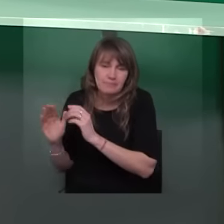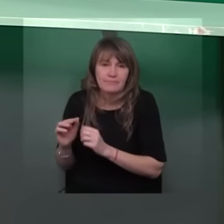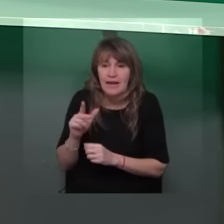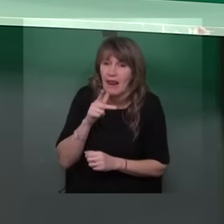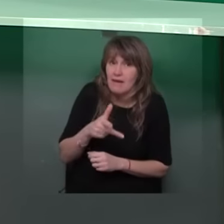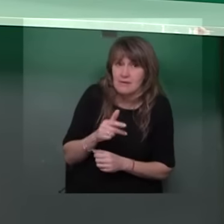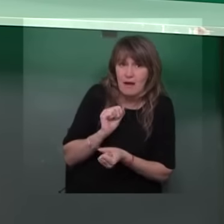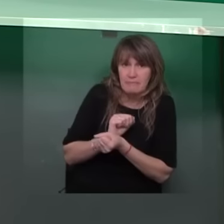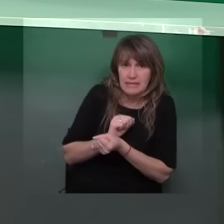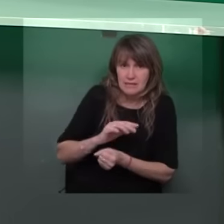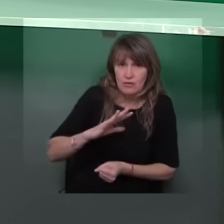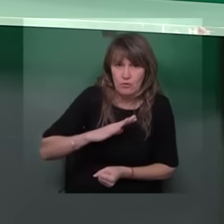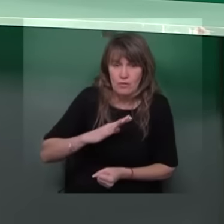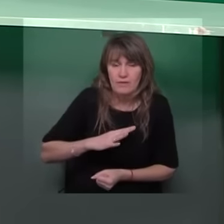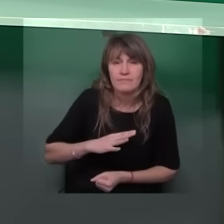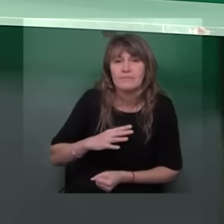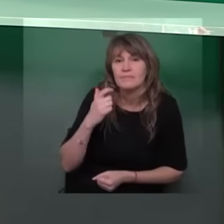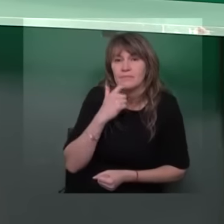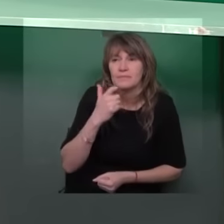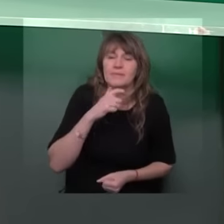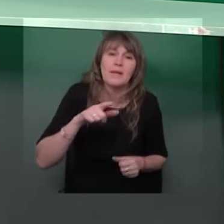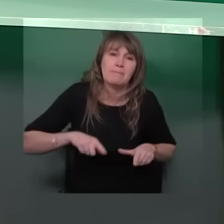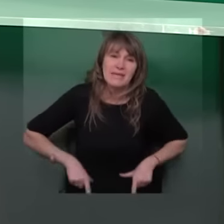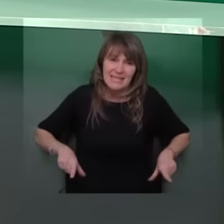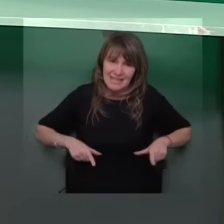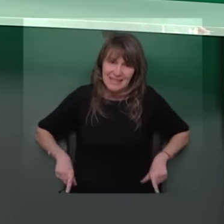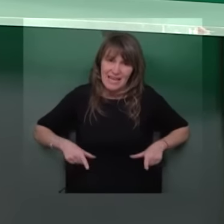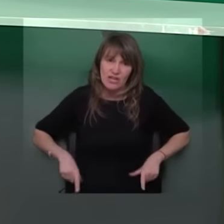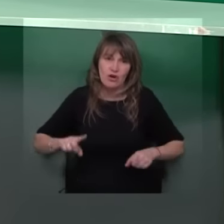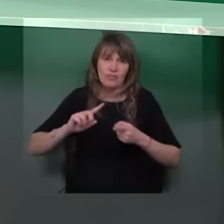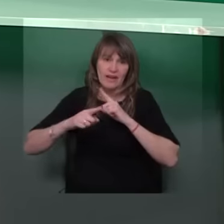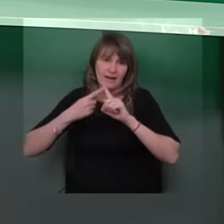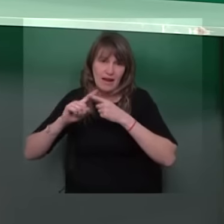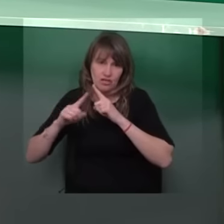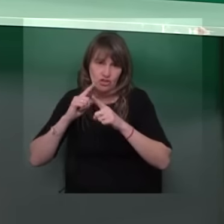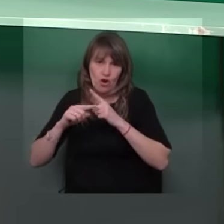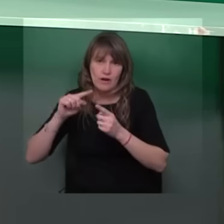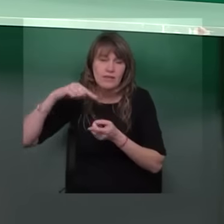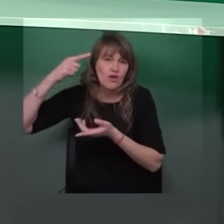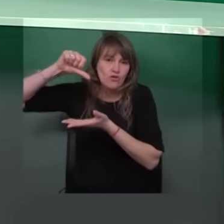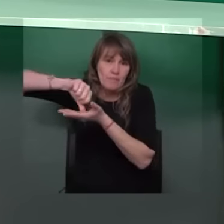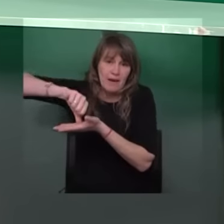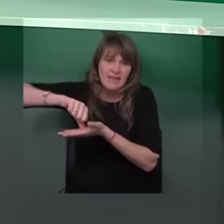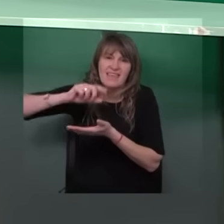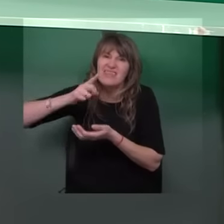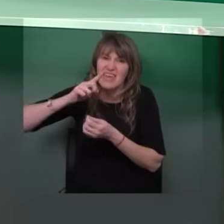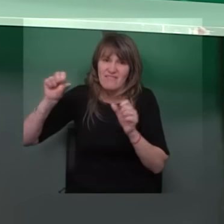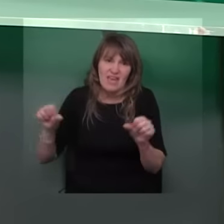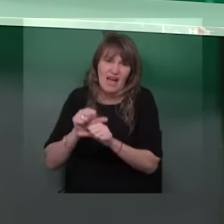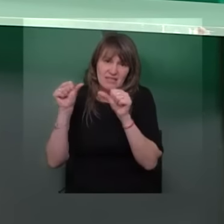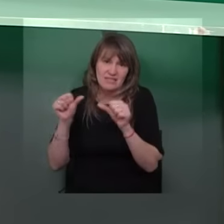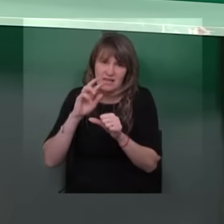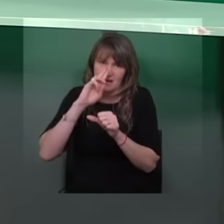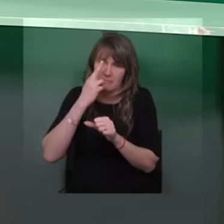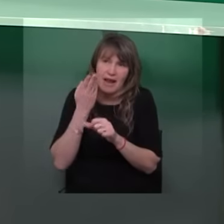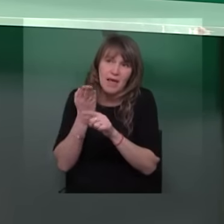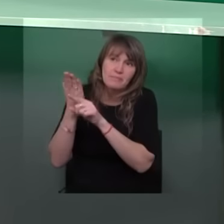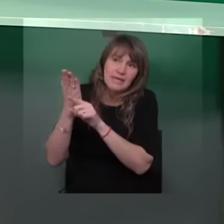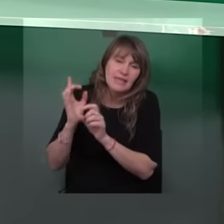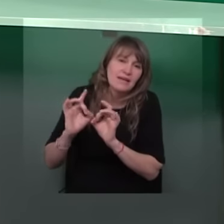Rey dijo que aún hay tiempo para que el Ministerio de relaciones exteriores de Uruguay haga lo que no ha hecho para que sea liberada en